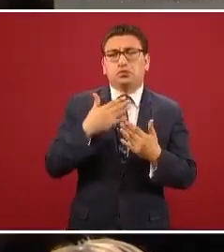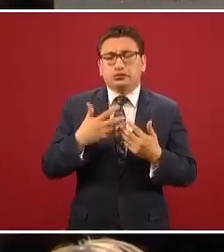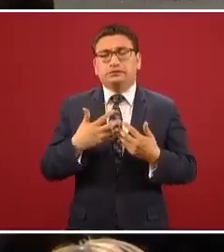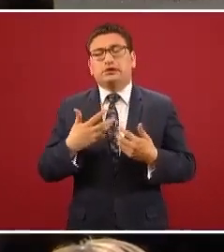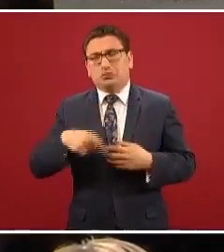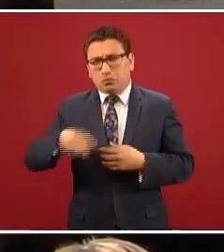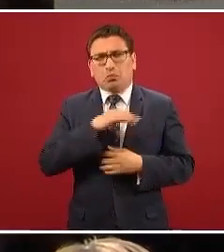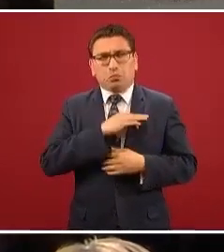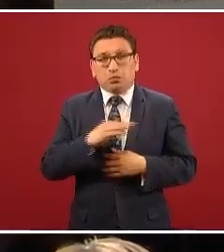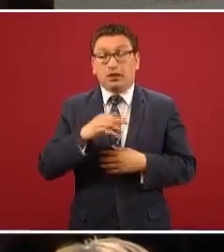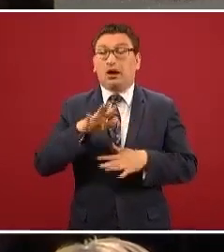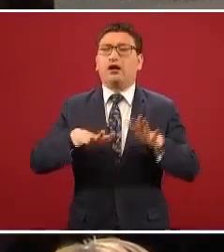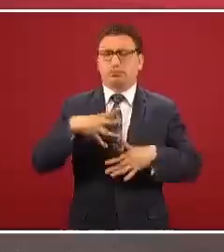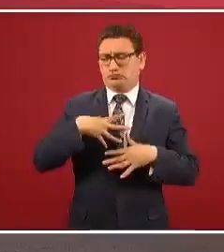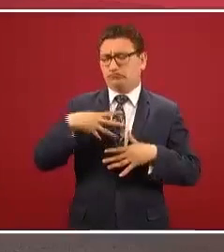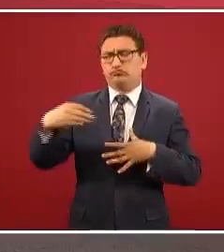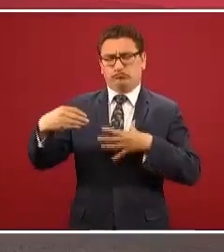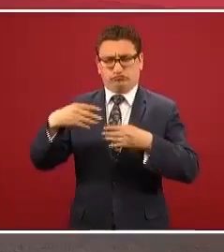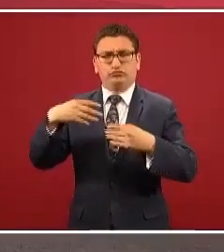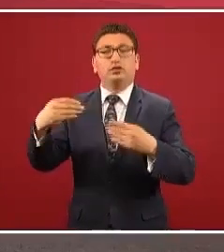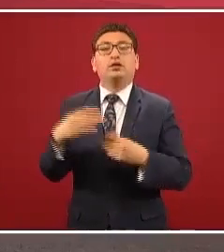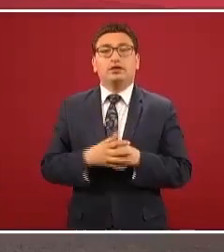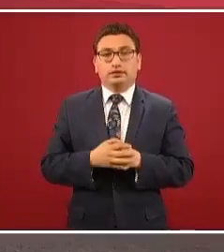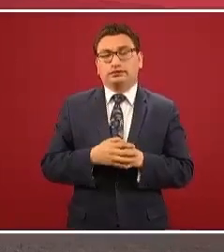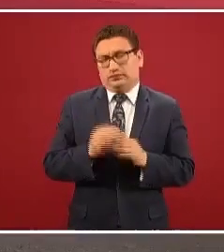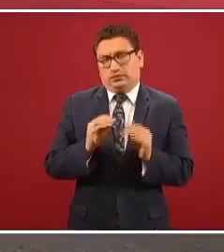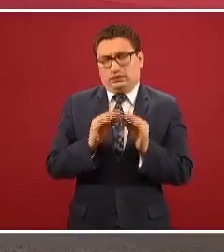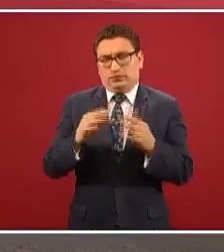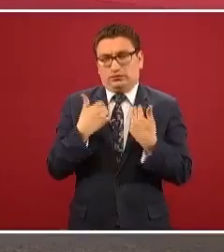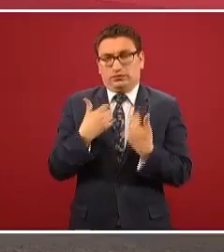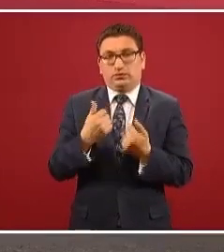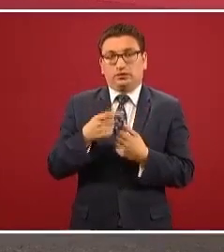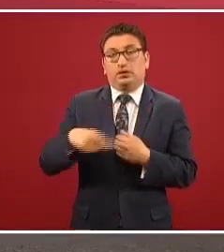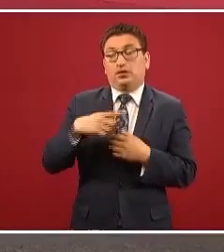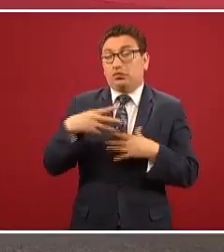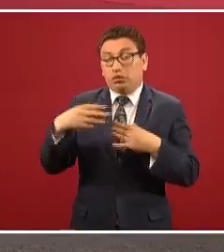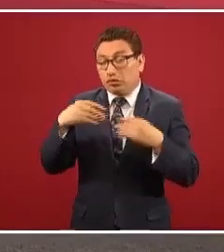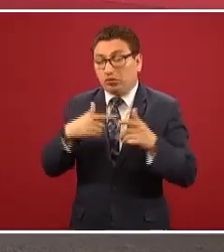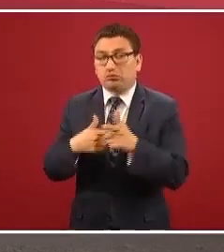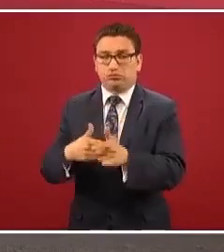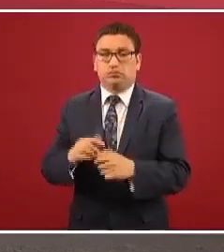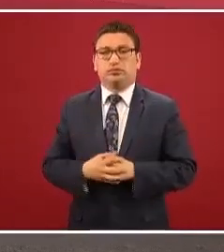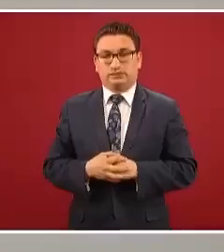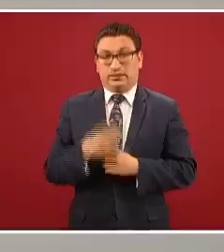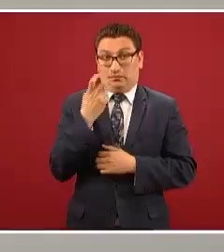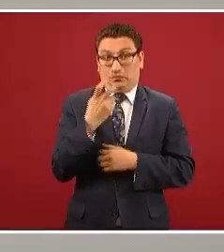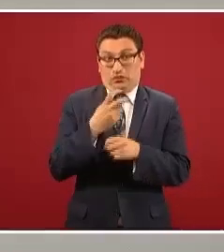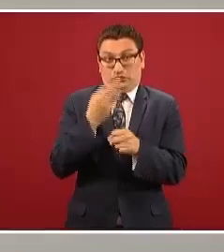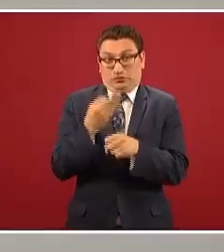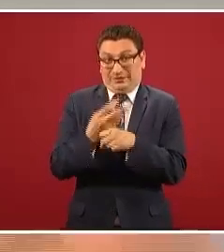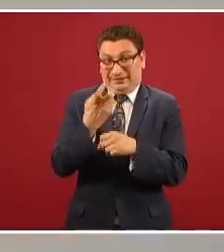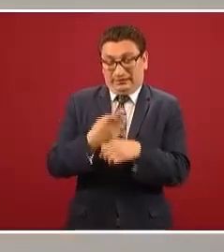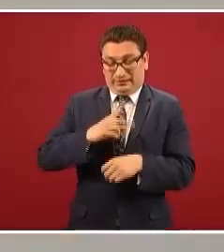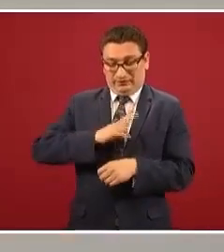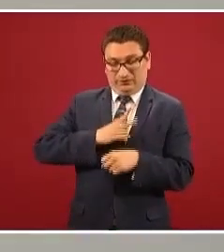independientemente de que pueda transmitirse con razonable eficiencia para mantener una epidemia. Esta es la situación del